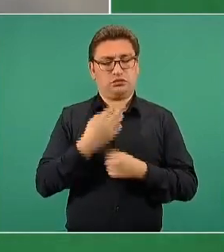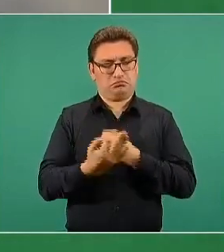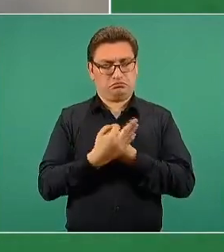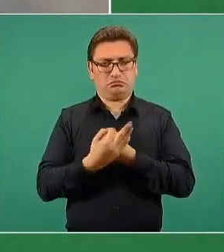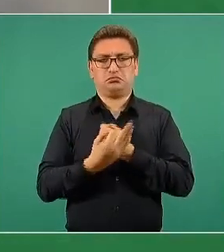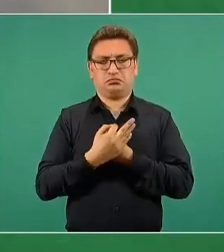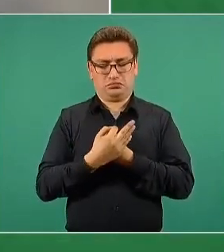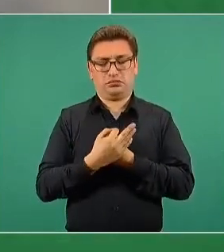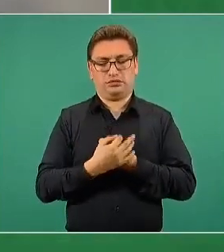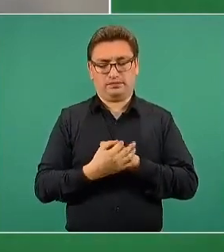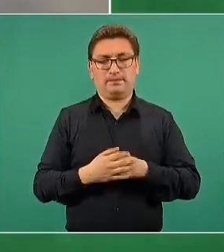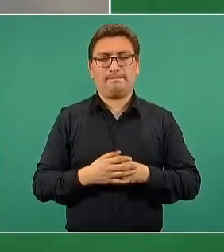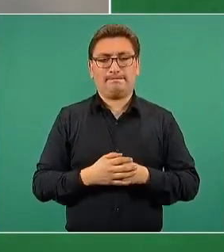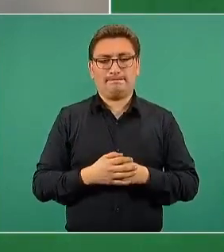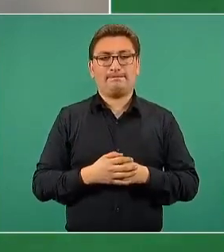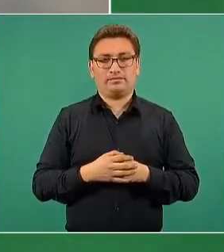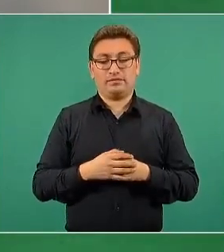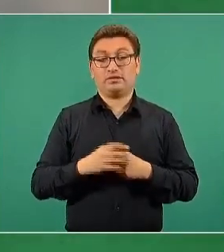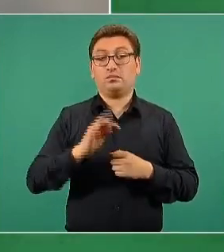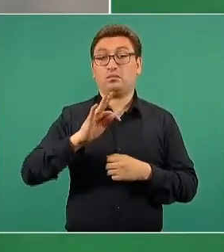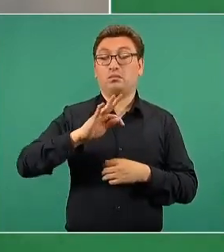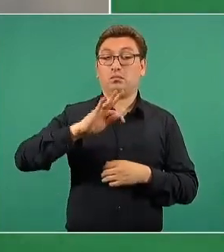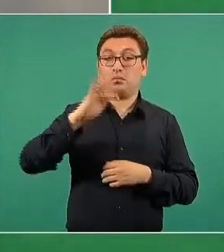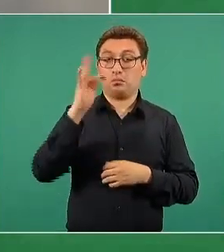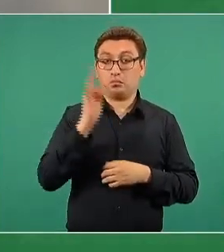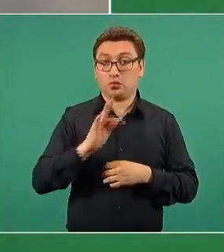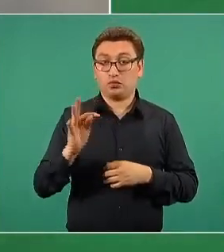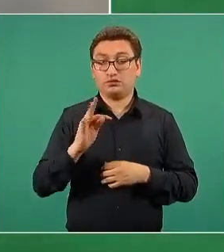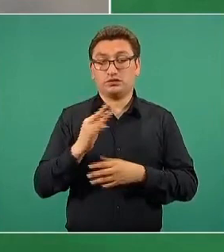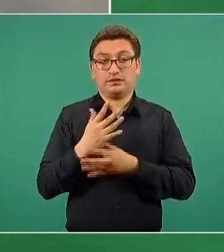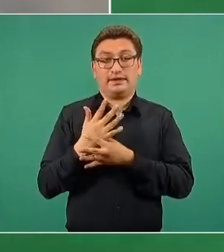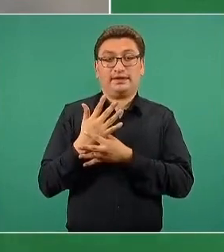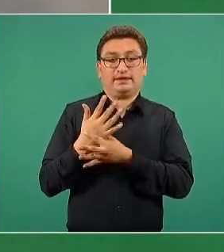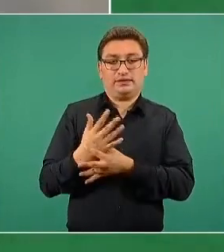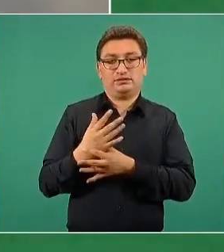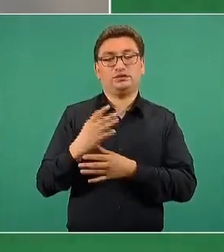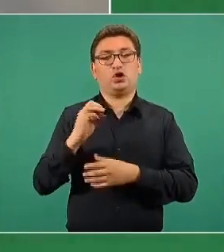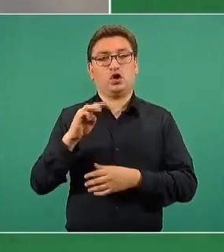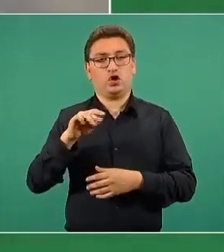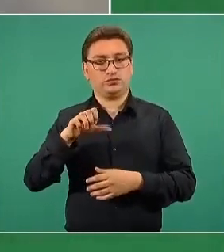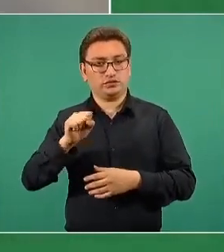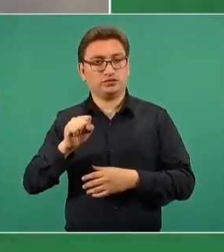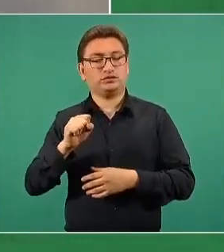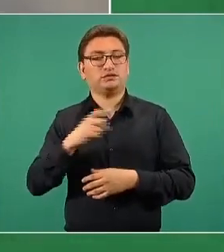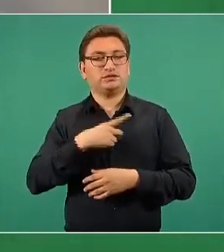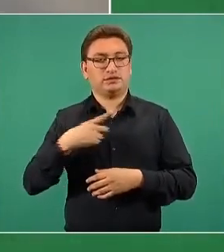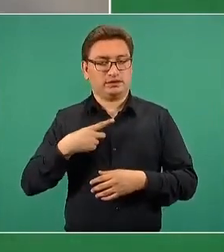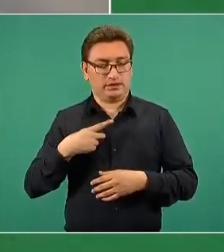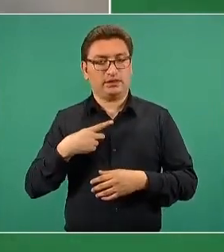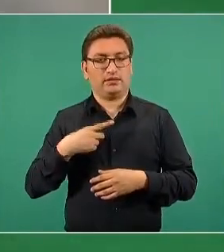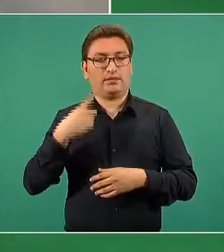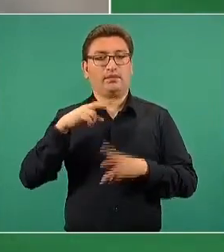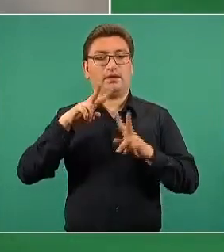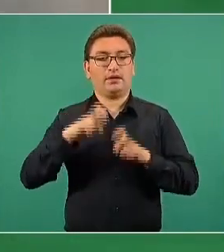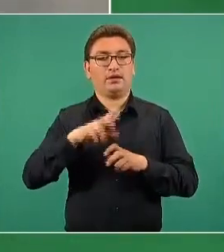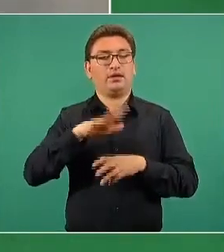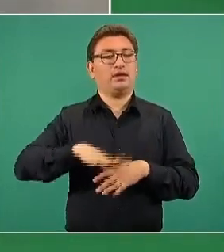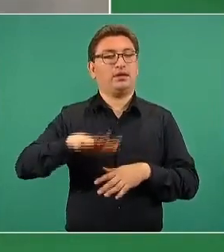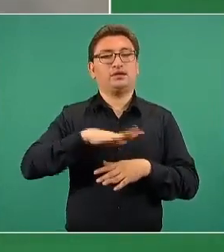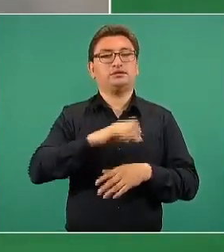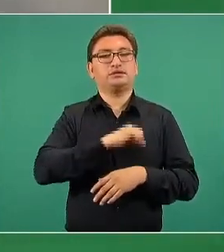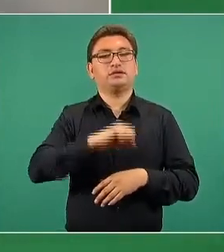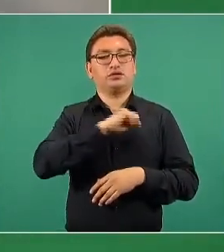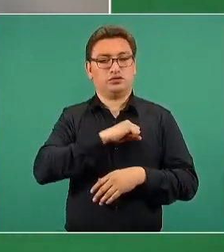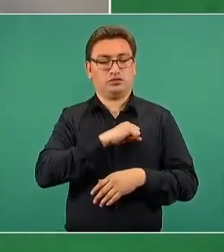con este porcentaje que establece la Organización Mundial de la Salud en materia de salud pública